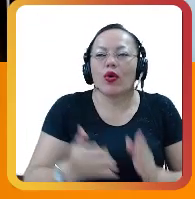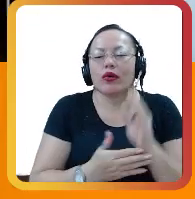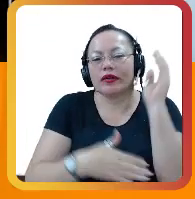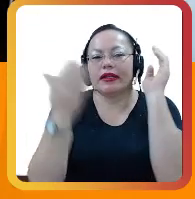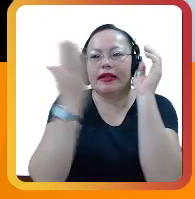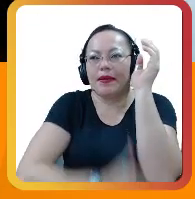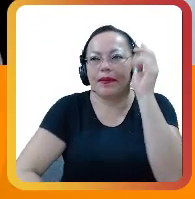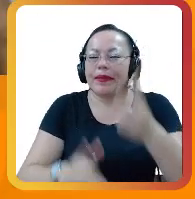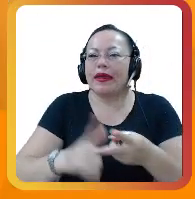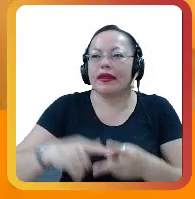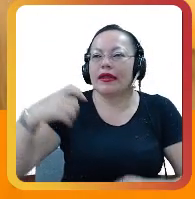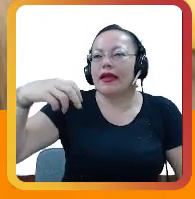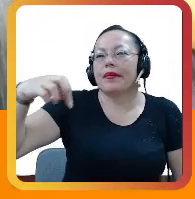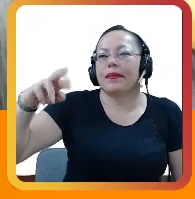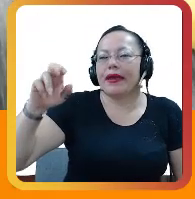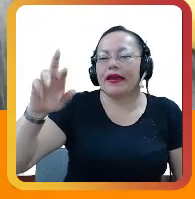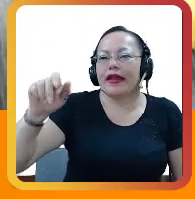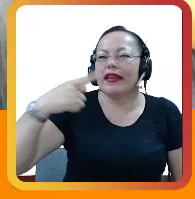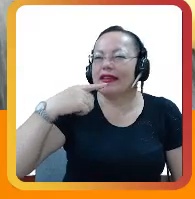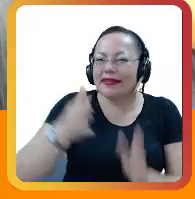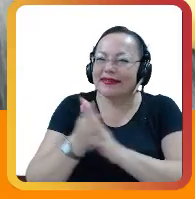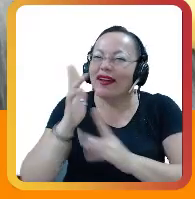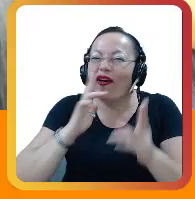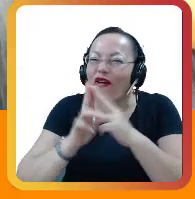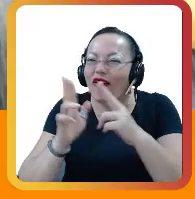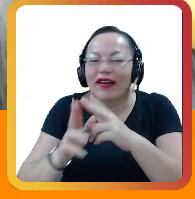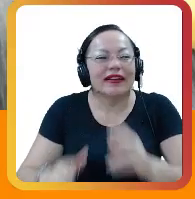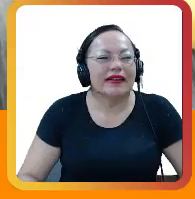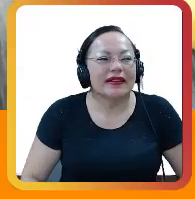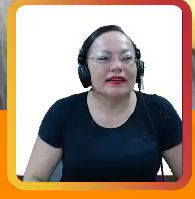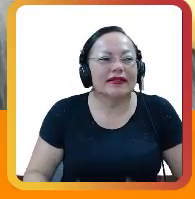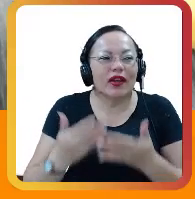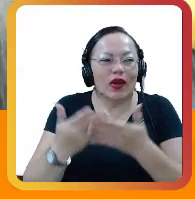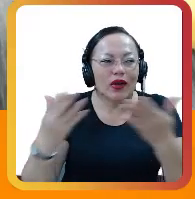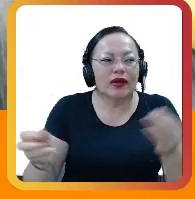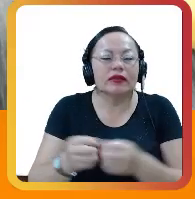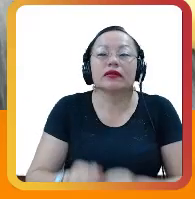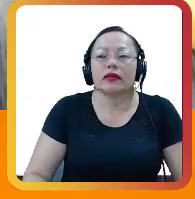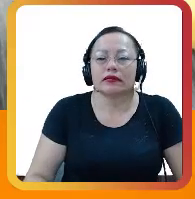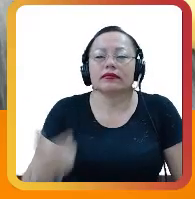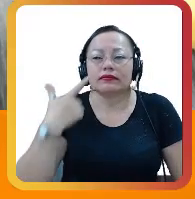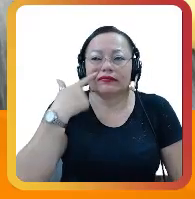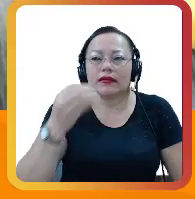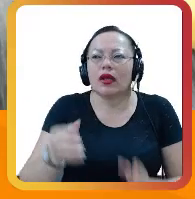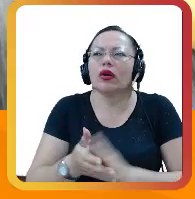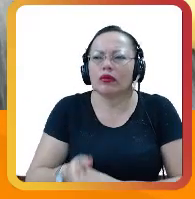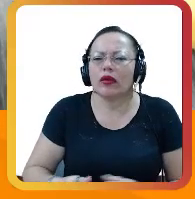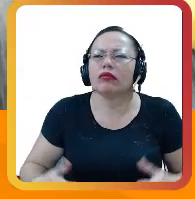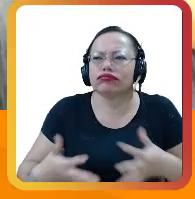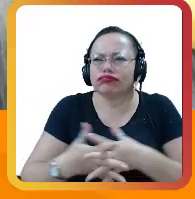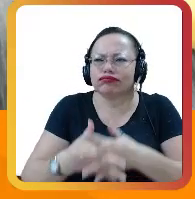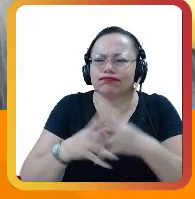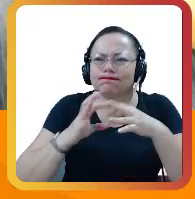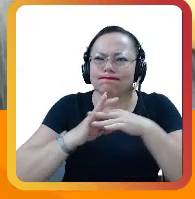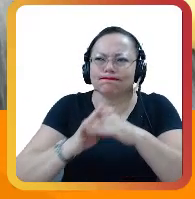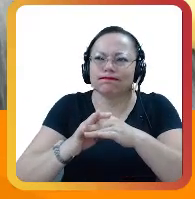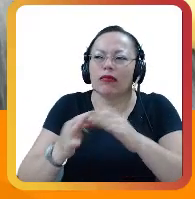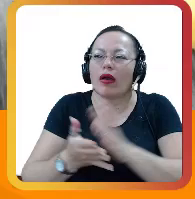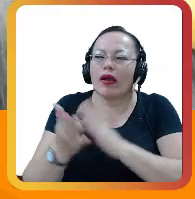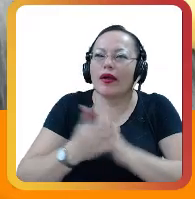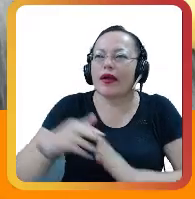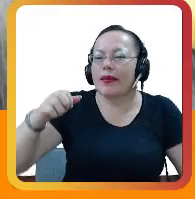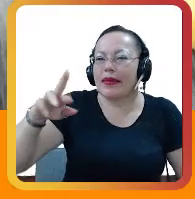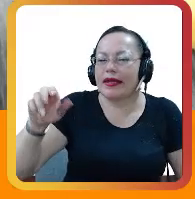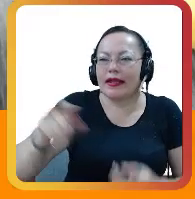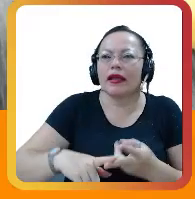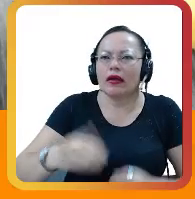perejil. El perejil, esos dos elementos, esos dos ingredientes son muy buenos aliados, porque el perejil contiene